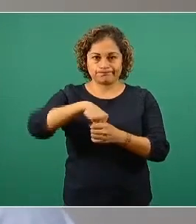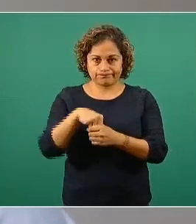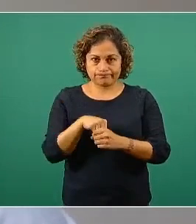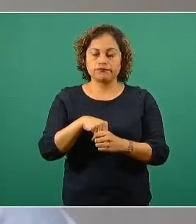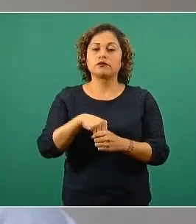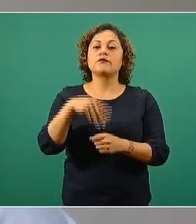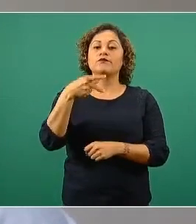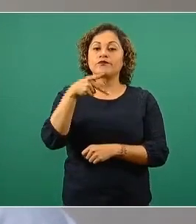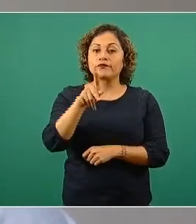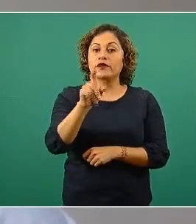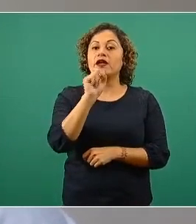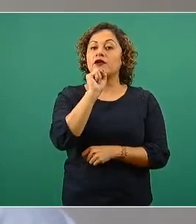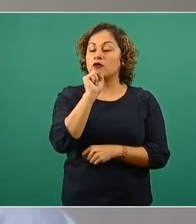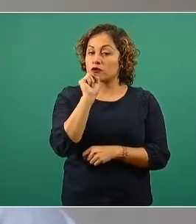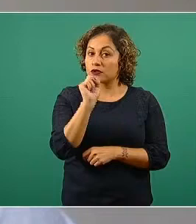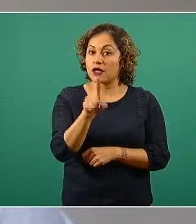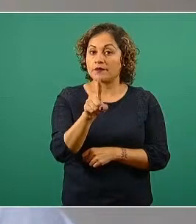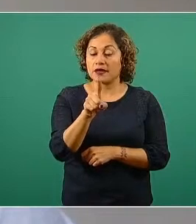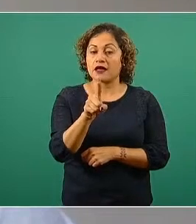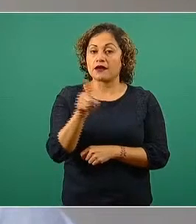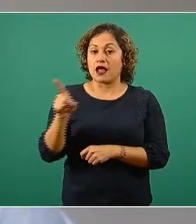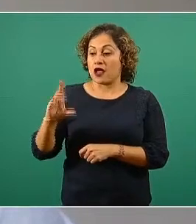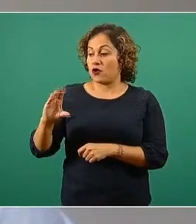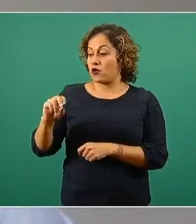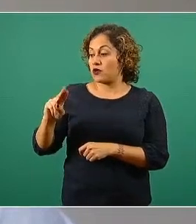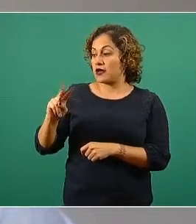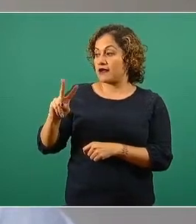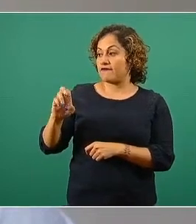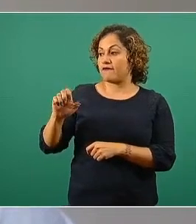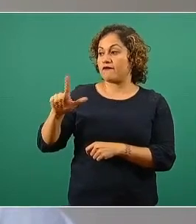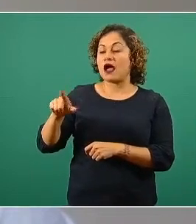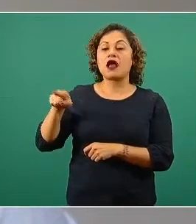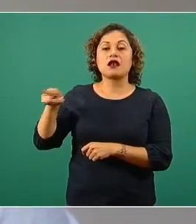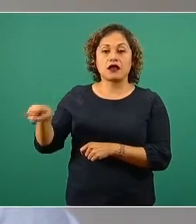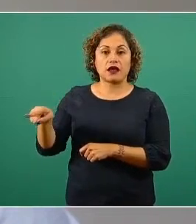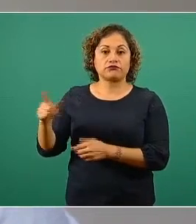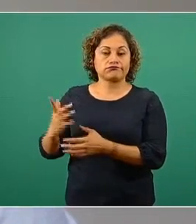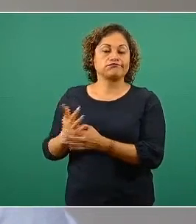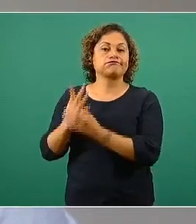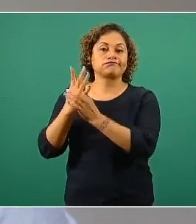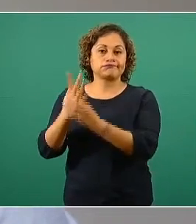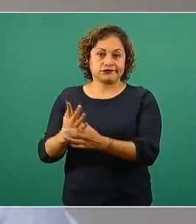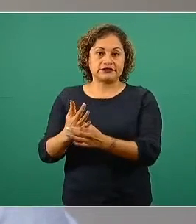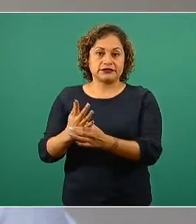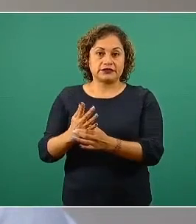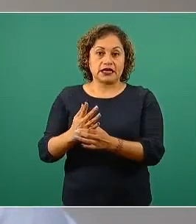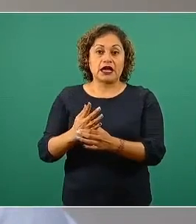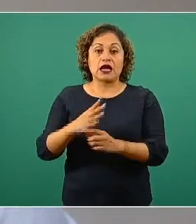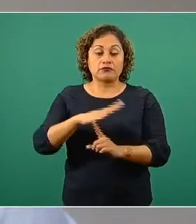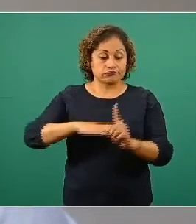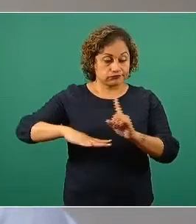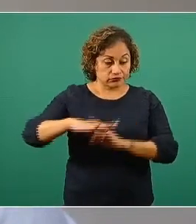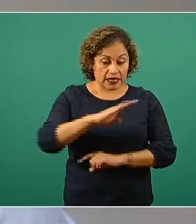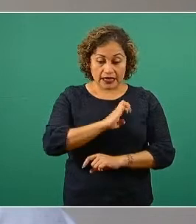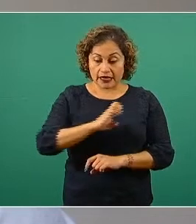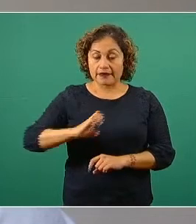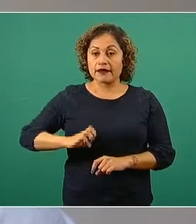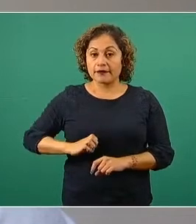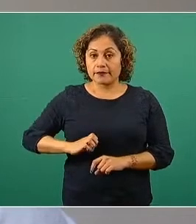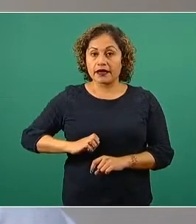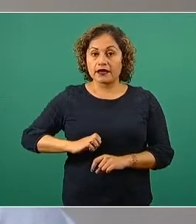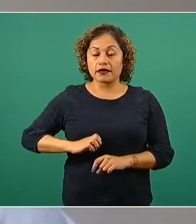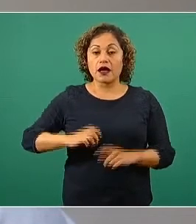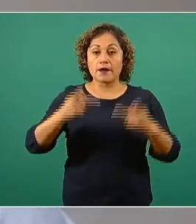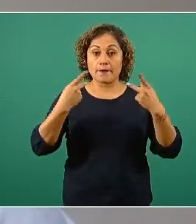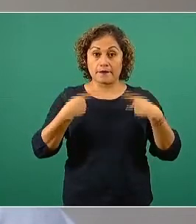y basados en los datos del Coneval, es el municipio con el mayor número de personas que lo habitan, que están